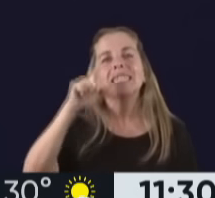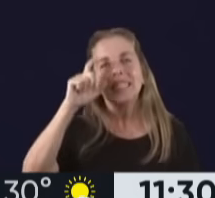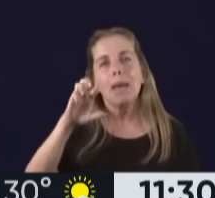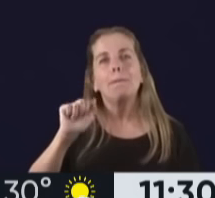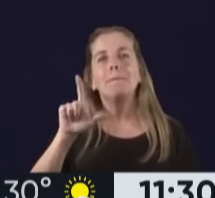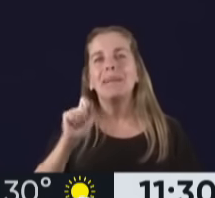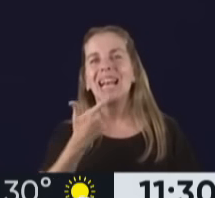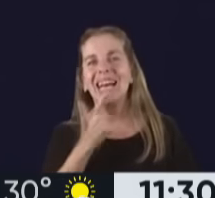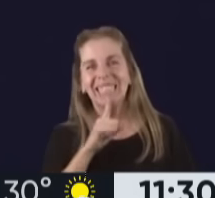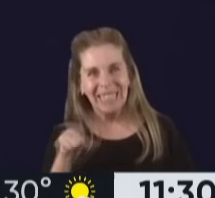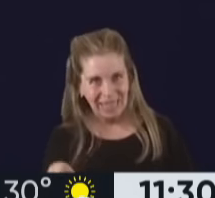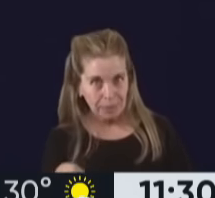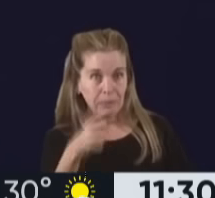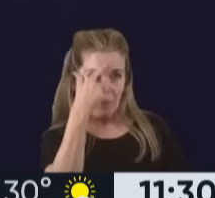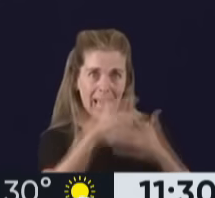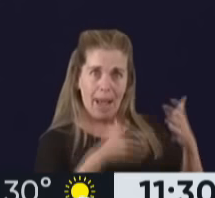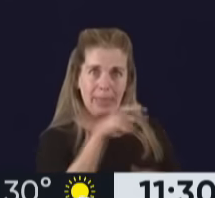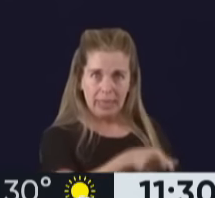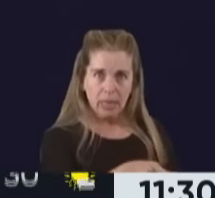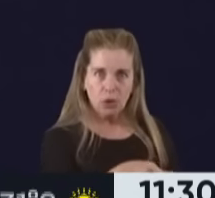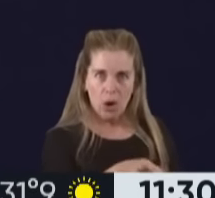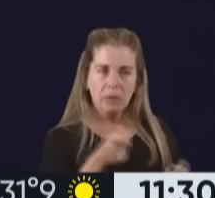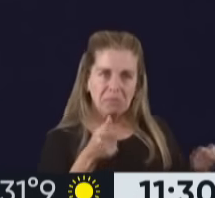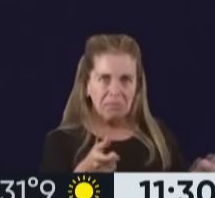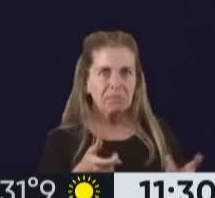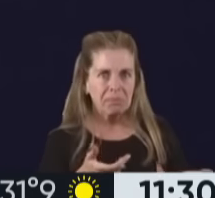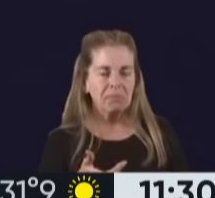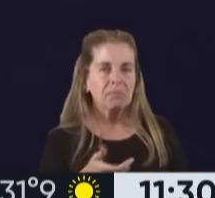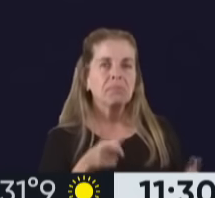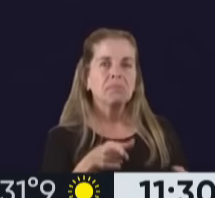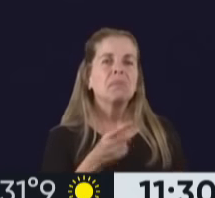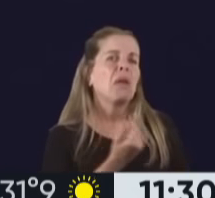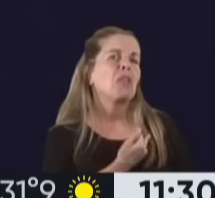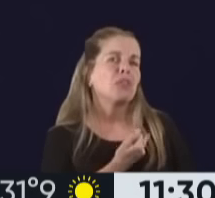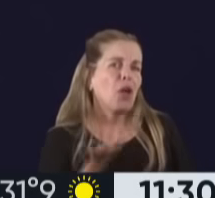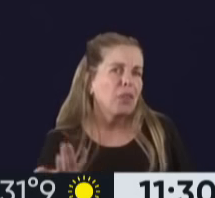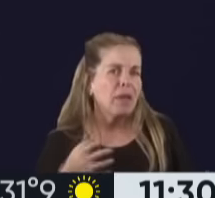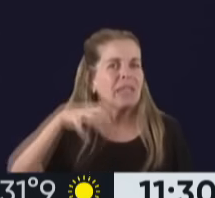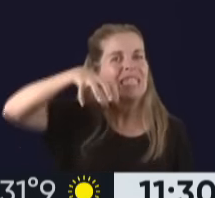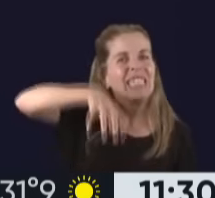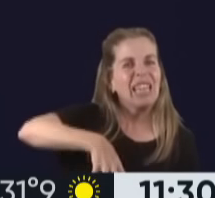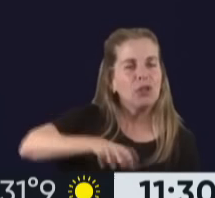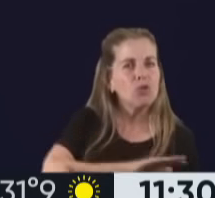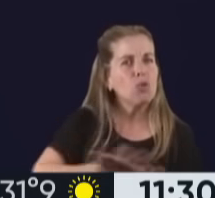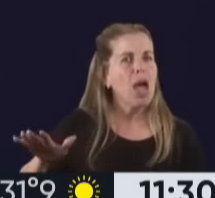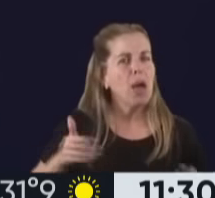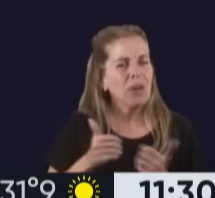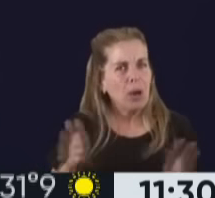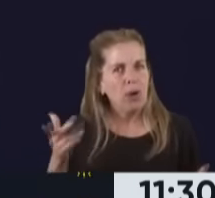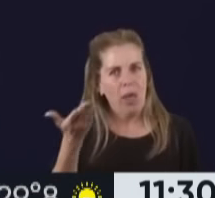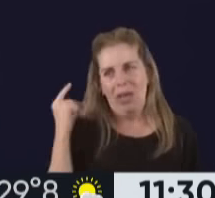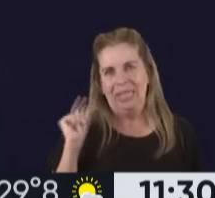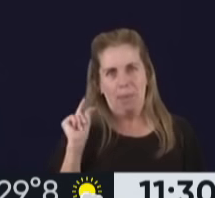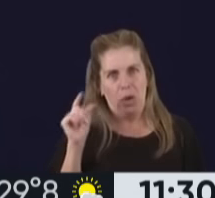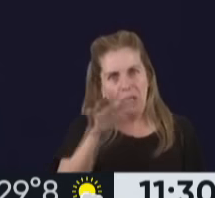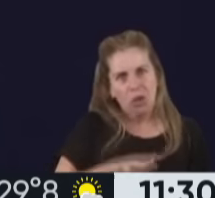se brindarán estos cursos en el recientemente inaugurado Centro de Formación de Oficios de Capital Humano, ubicado en el